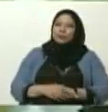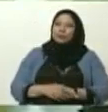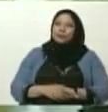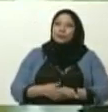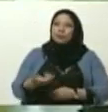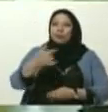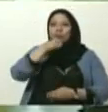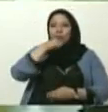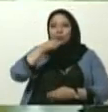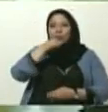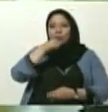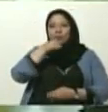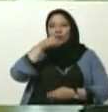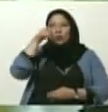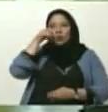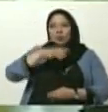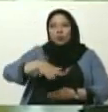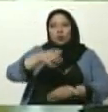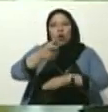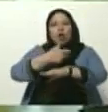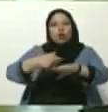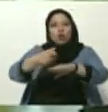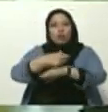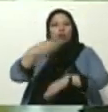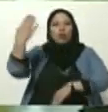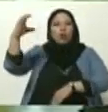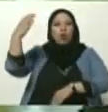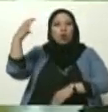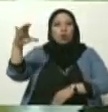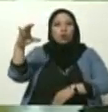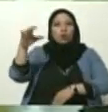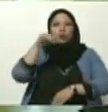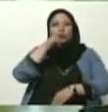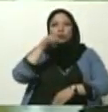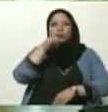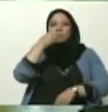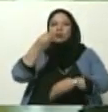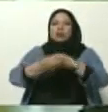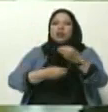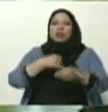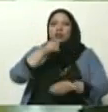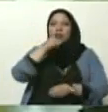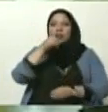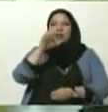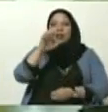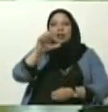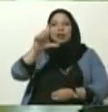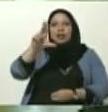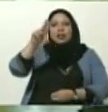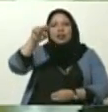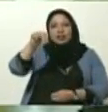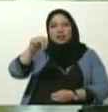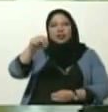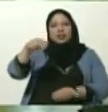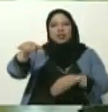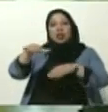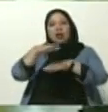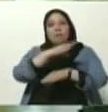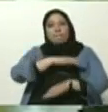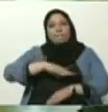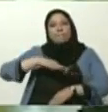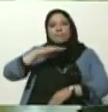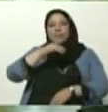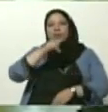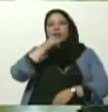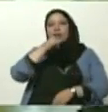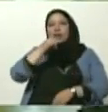delegación, representantes por el Gobierno de Colombia, por el Ejército de Liberación Nacional, ELN, también por la misión de verificación de